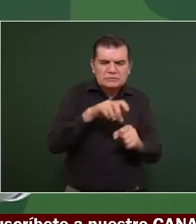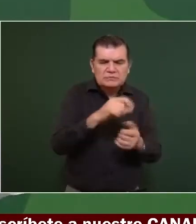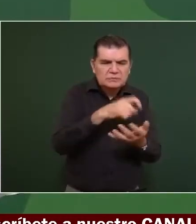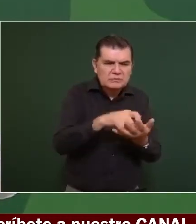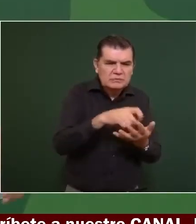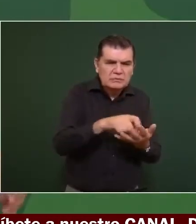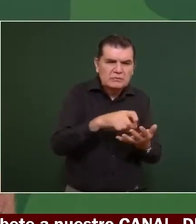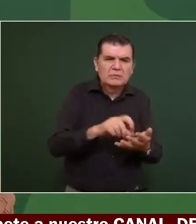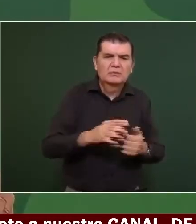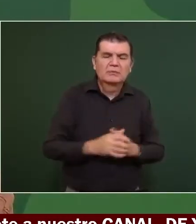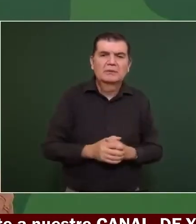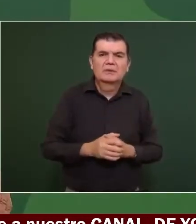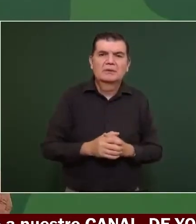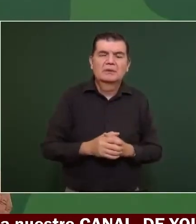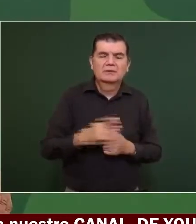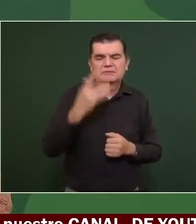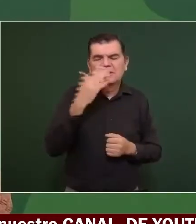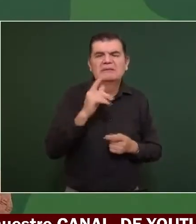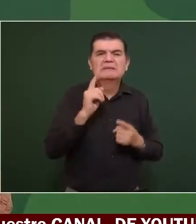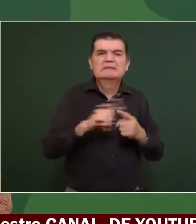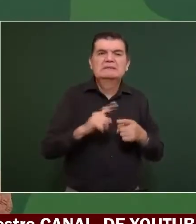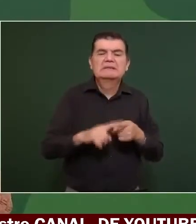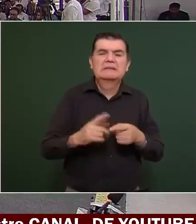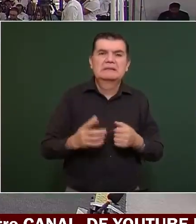saben quiénes son